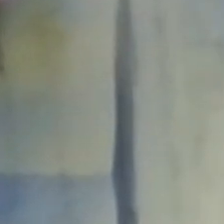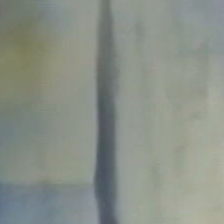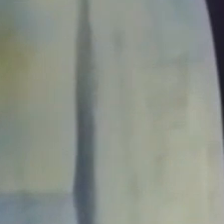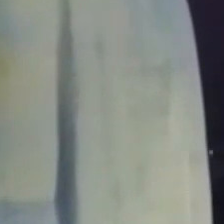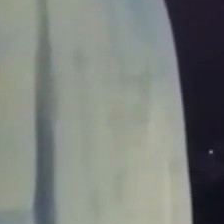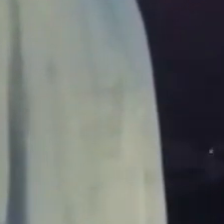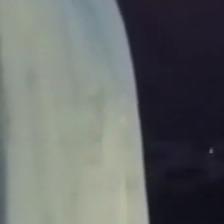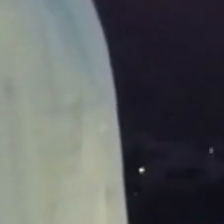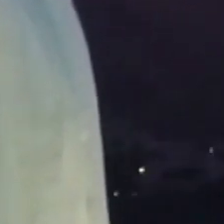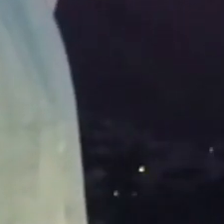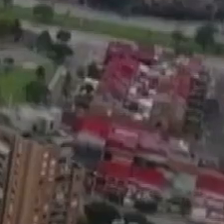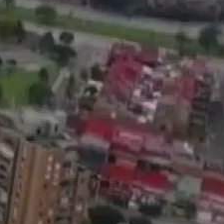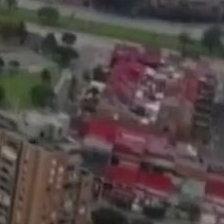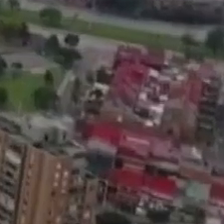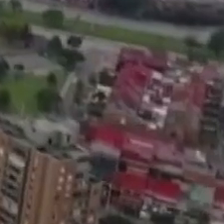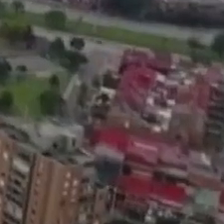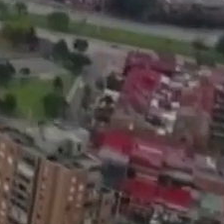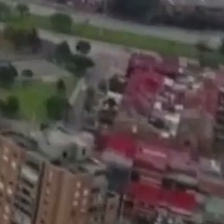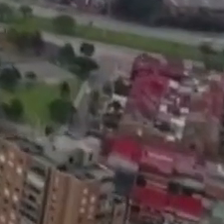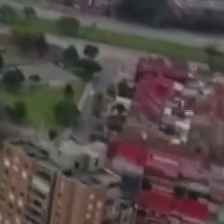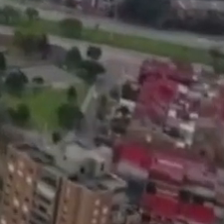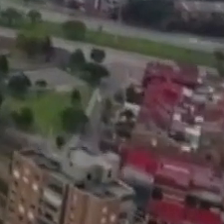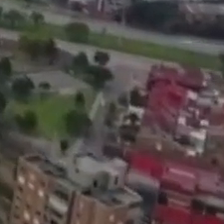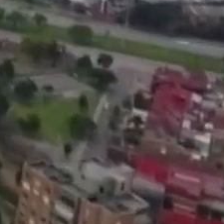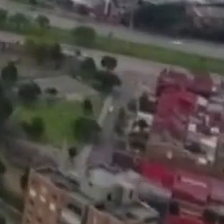Mi ciudad se ve diferente.